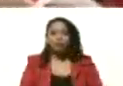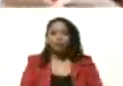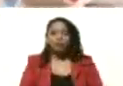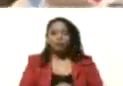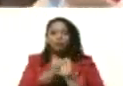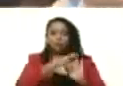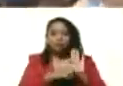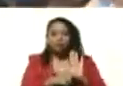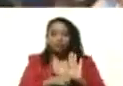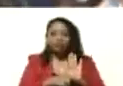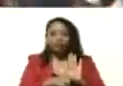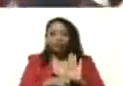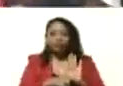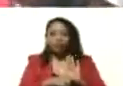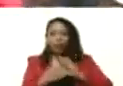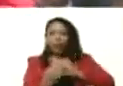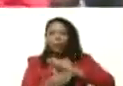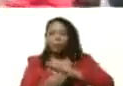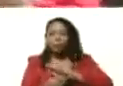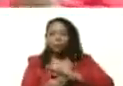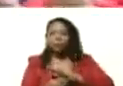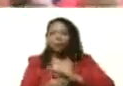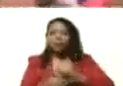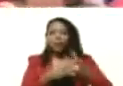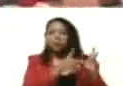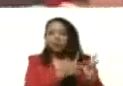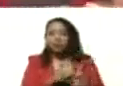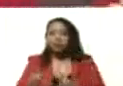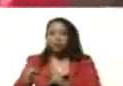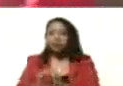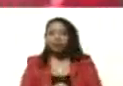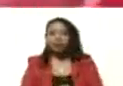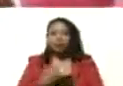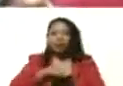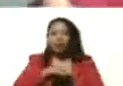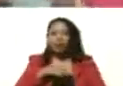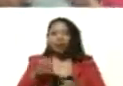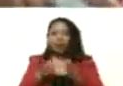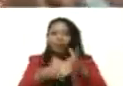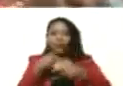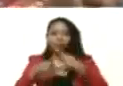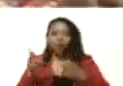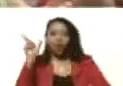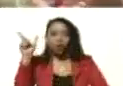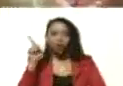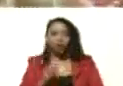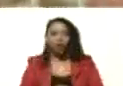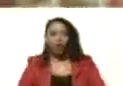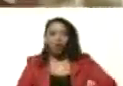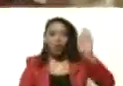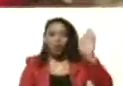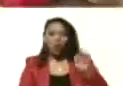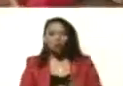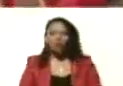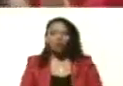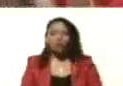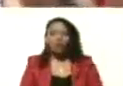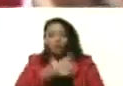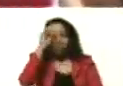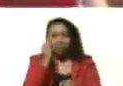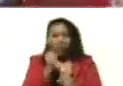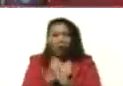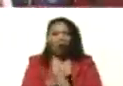estatutos, bases programáticas de nuestro partido. Juro